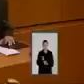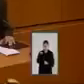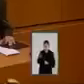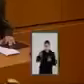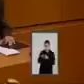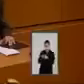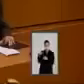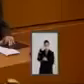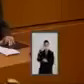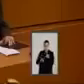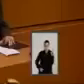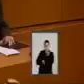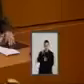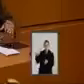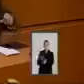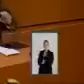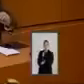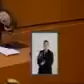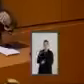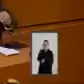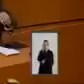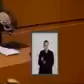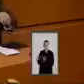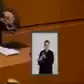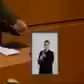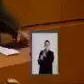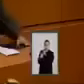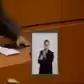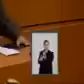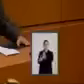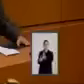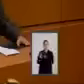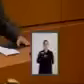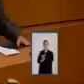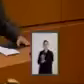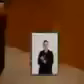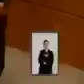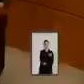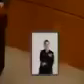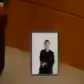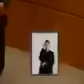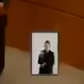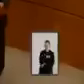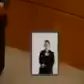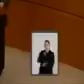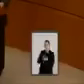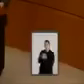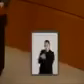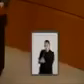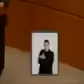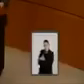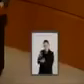un reflejo de una crónica de muertes y represión anunciada.